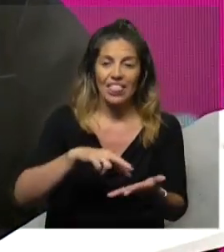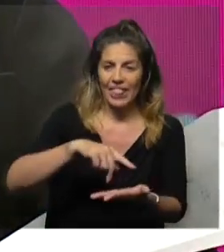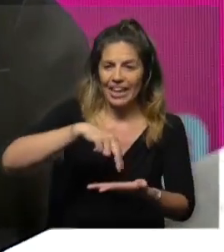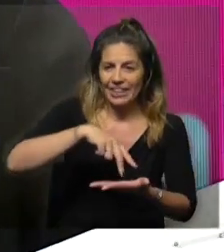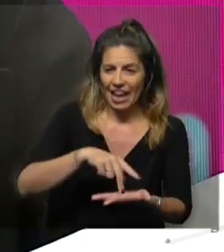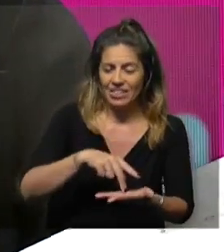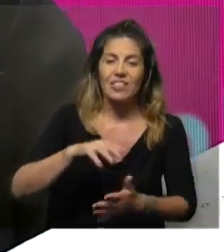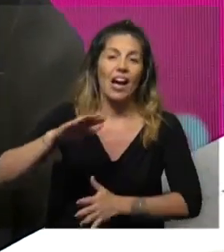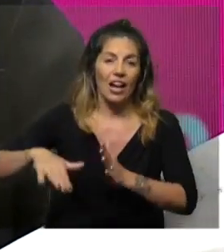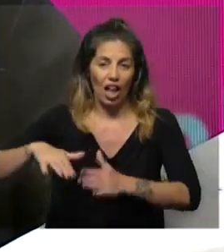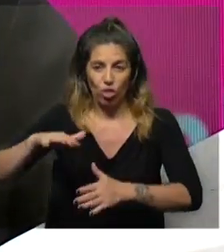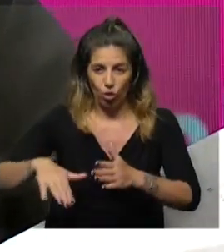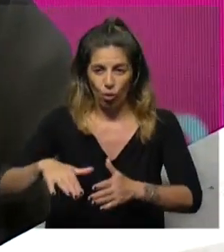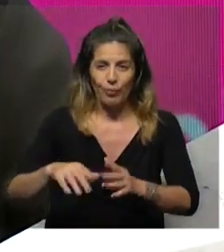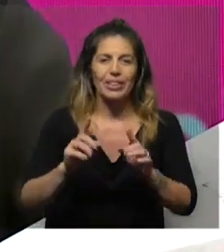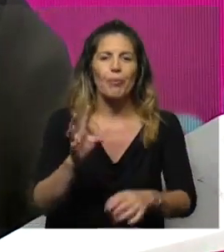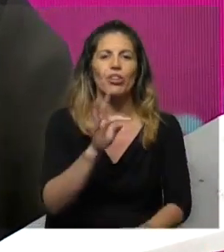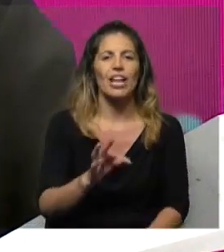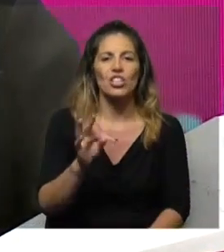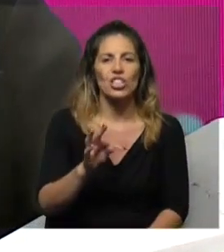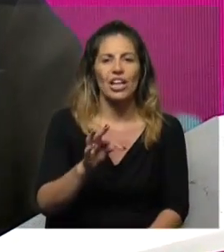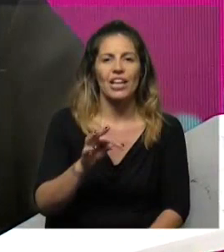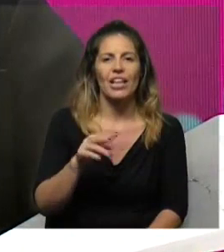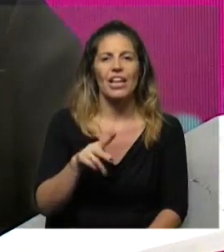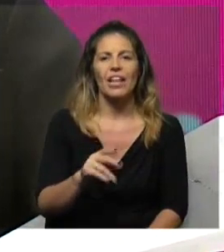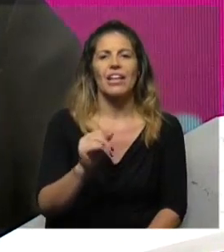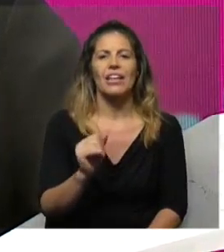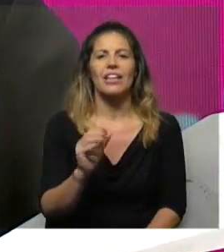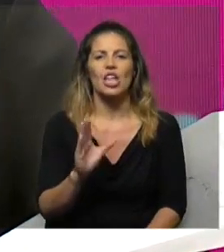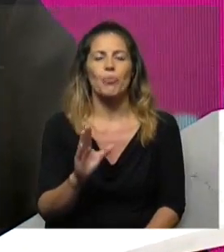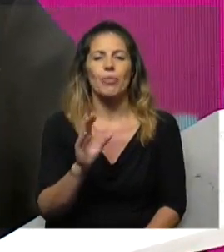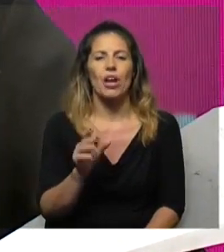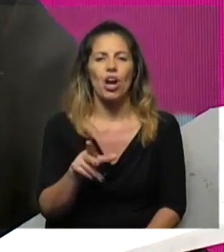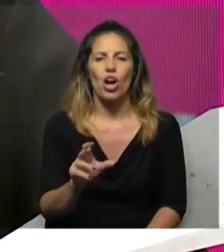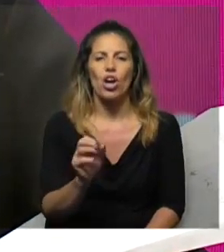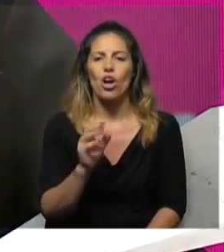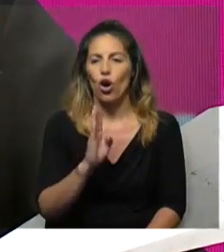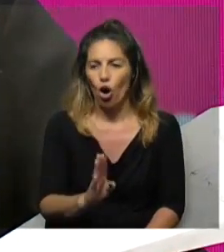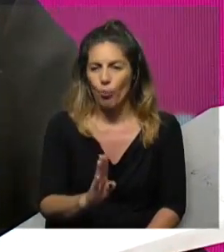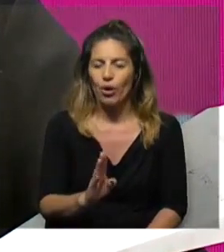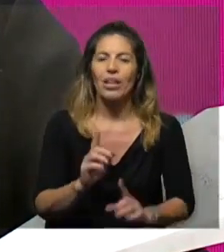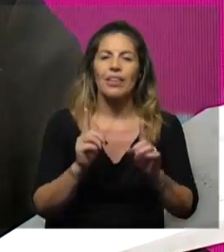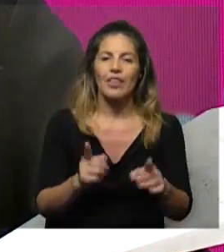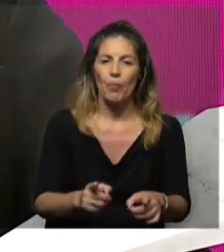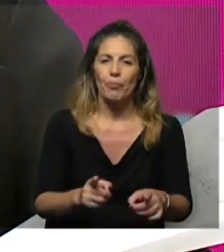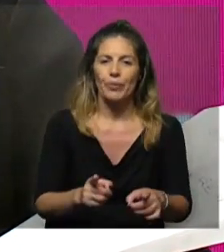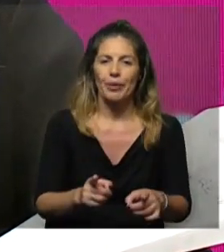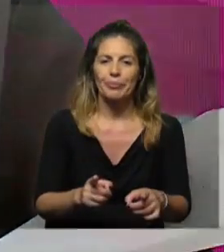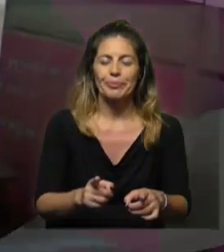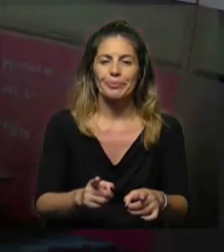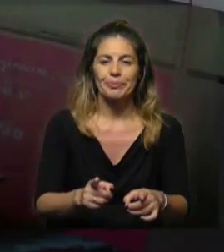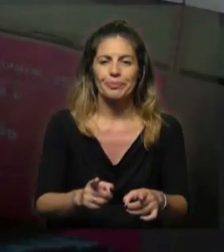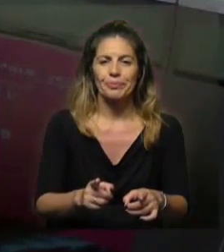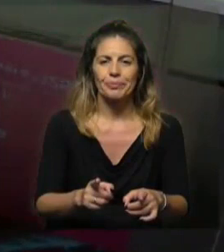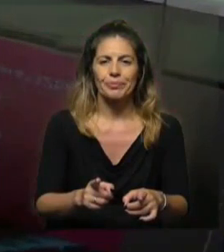danza candombe obviamente un taller de hip hop a cargo de Naomi el de dan sacándome a cargo de Paola Correa